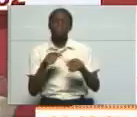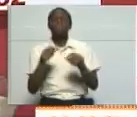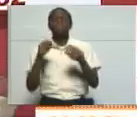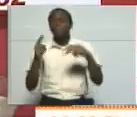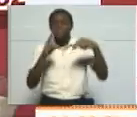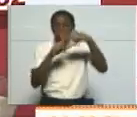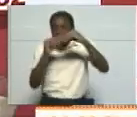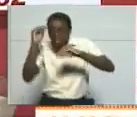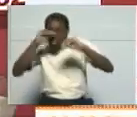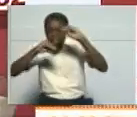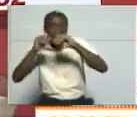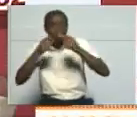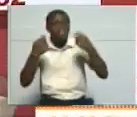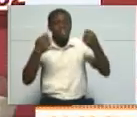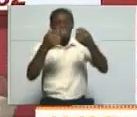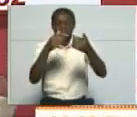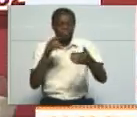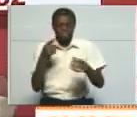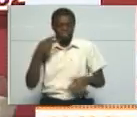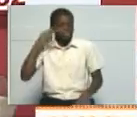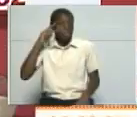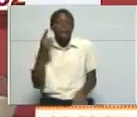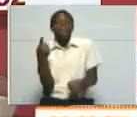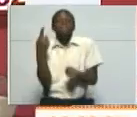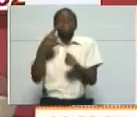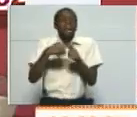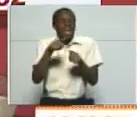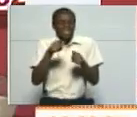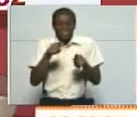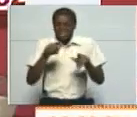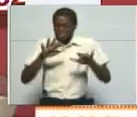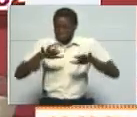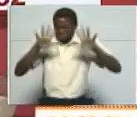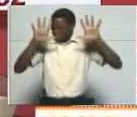más, son un profanitismo.